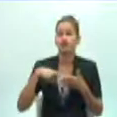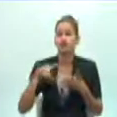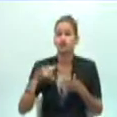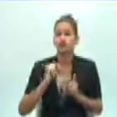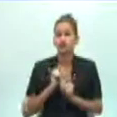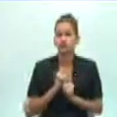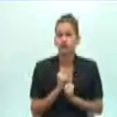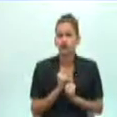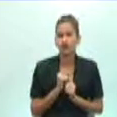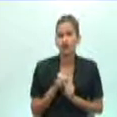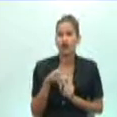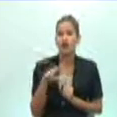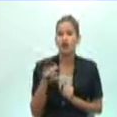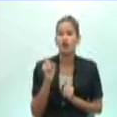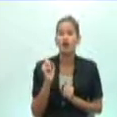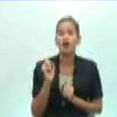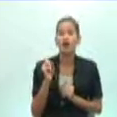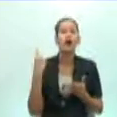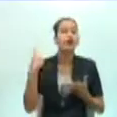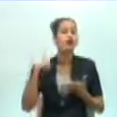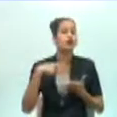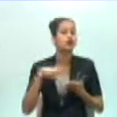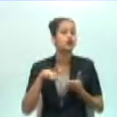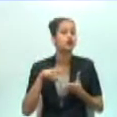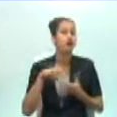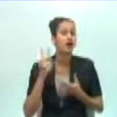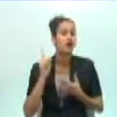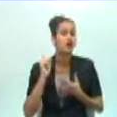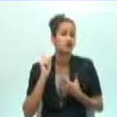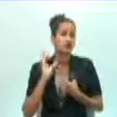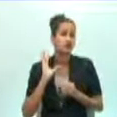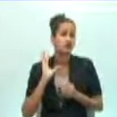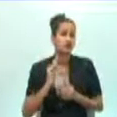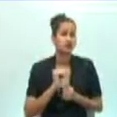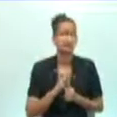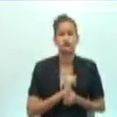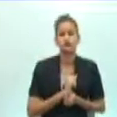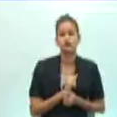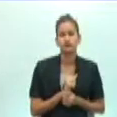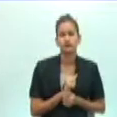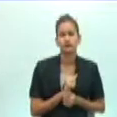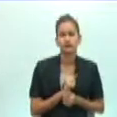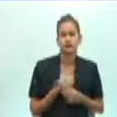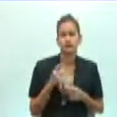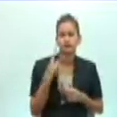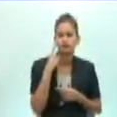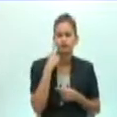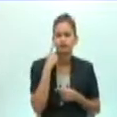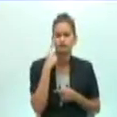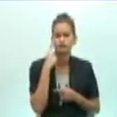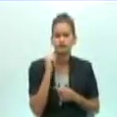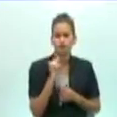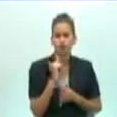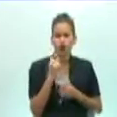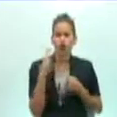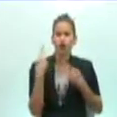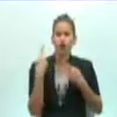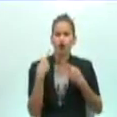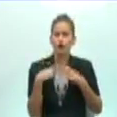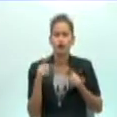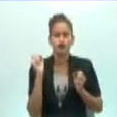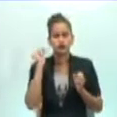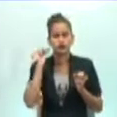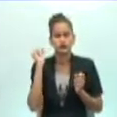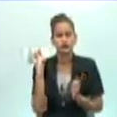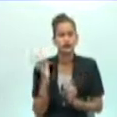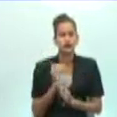nueva ortografía así lo define. Y vamos a ver entonces otras aclaraciones que